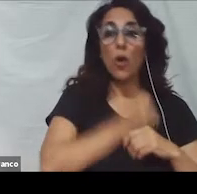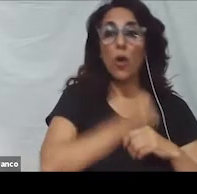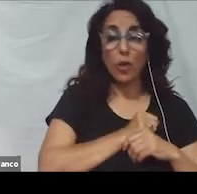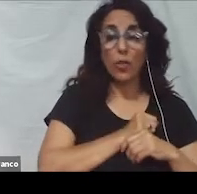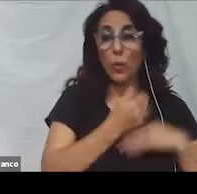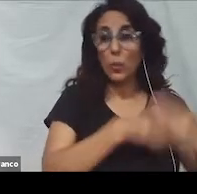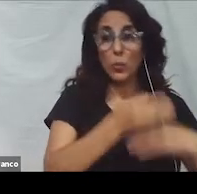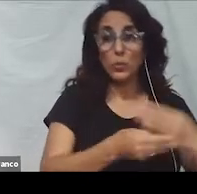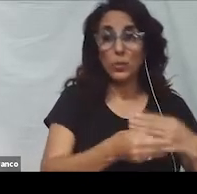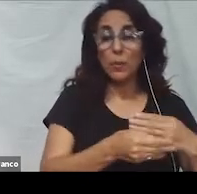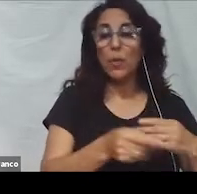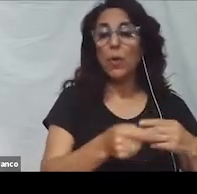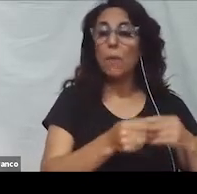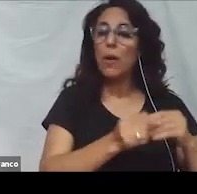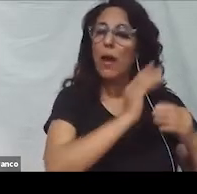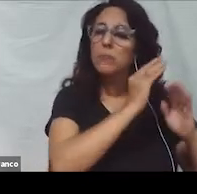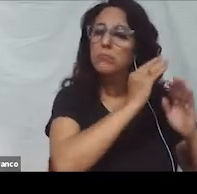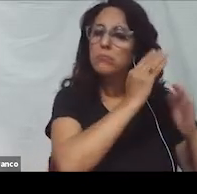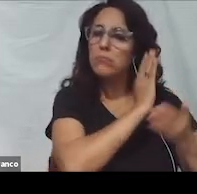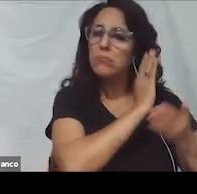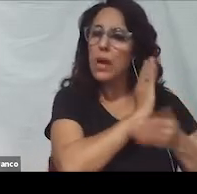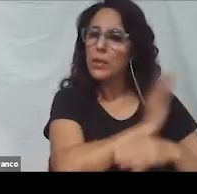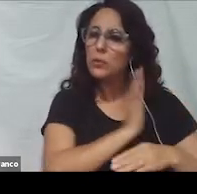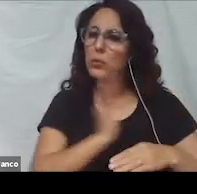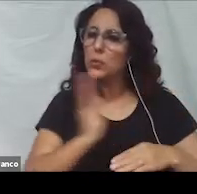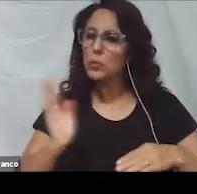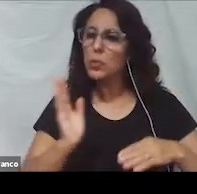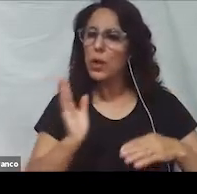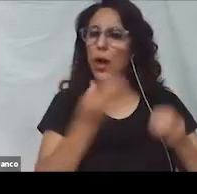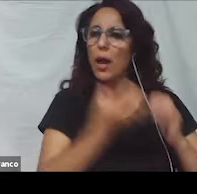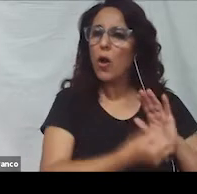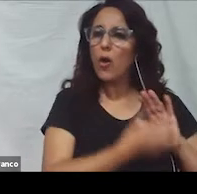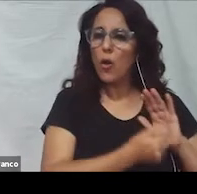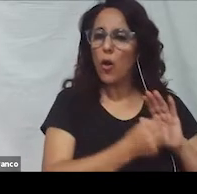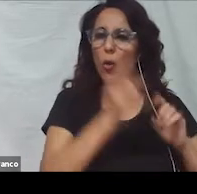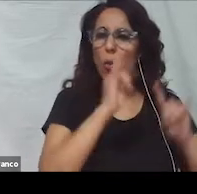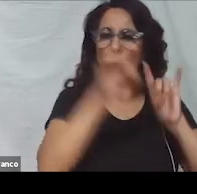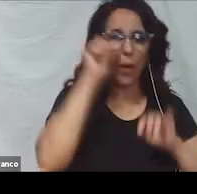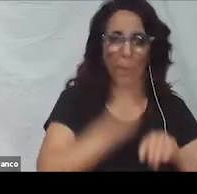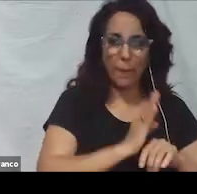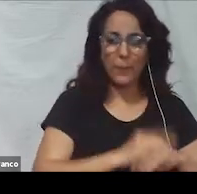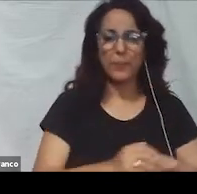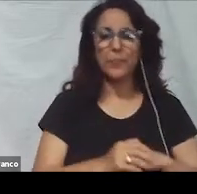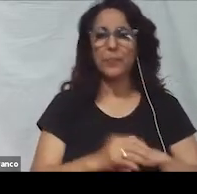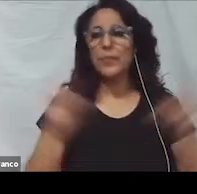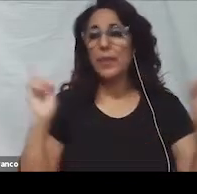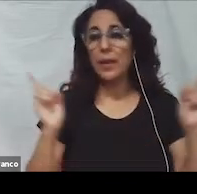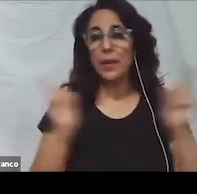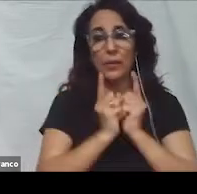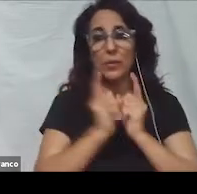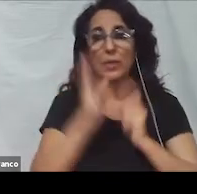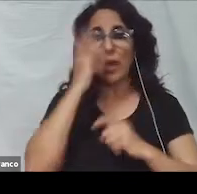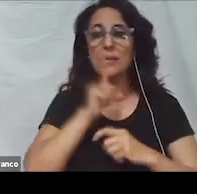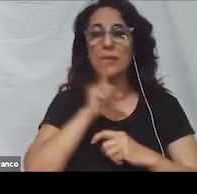que utilizamos para estructurar nuestra web y su contenido. ¿Bien? En resumen,